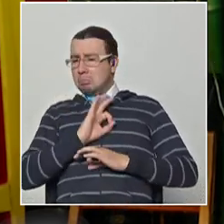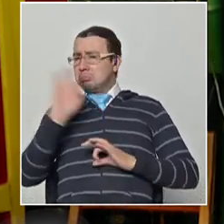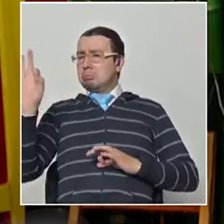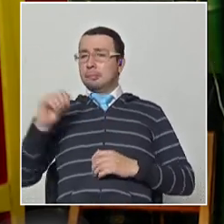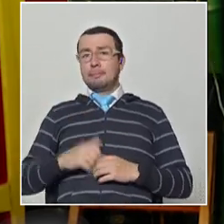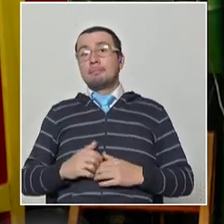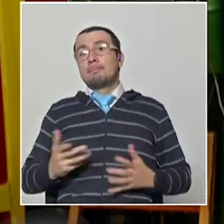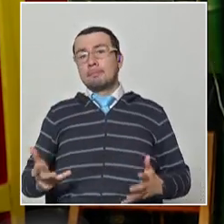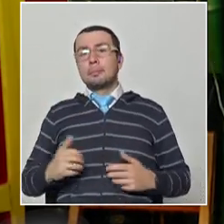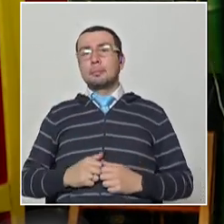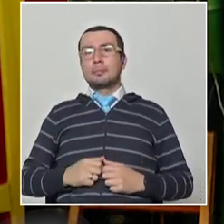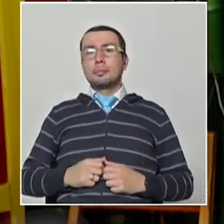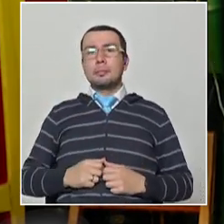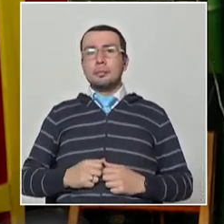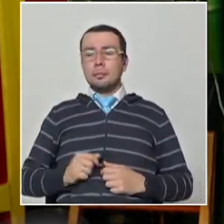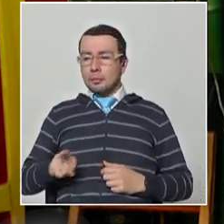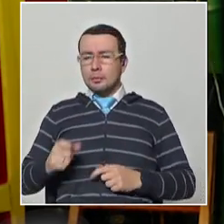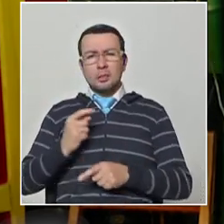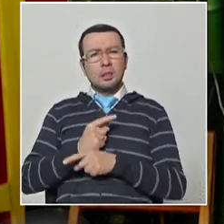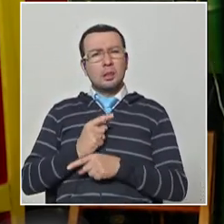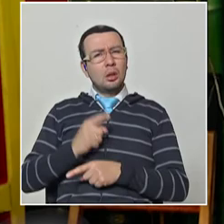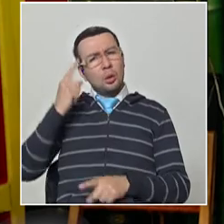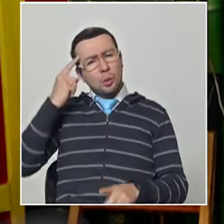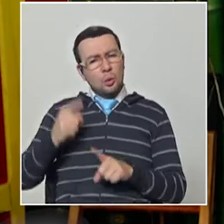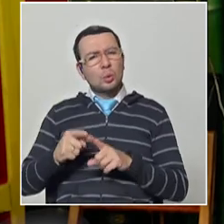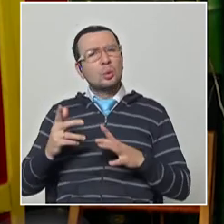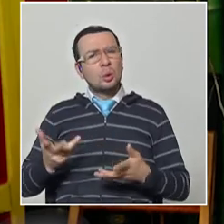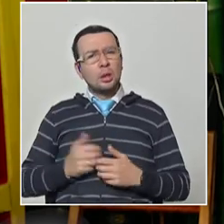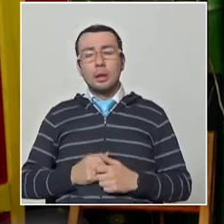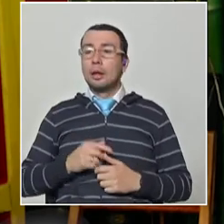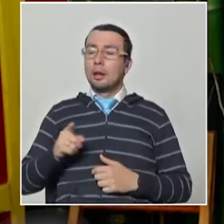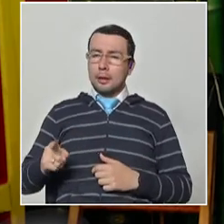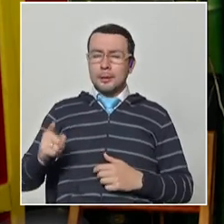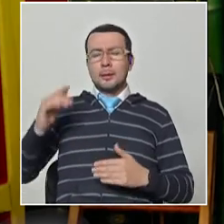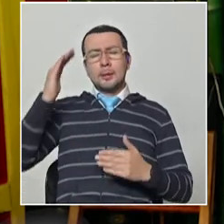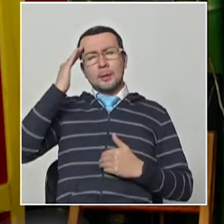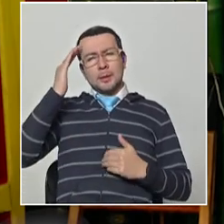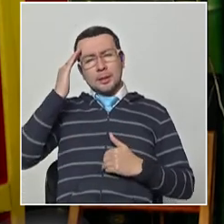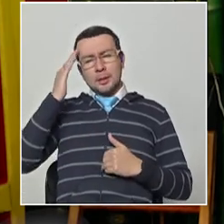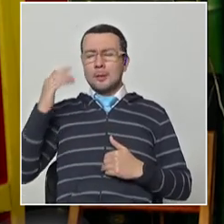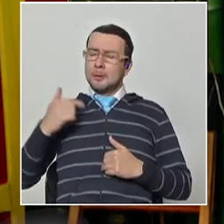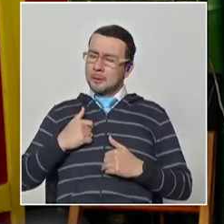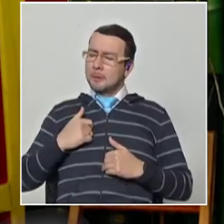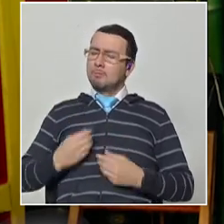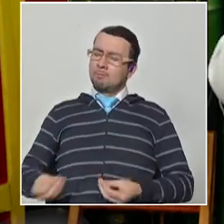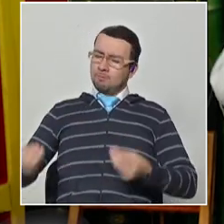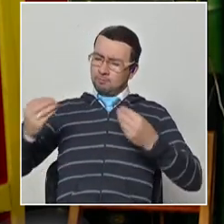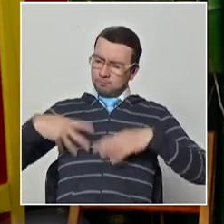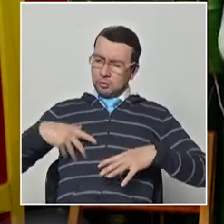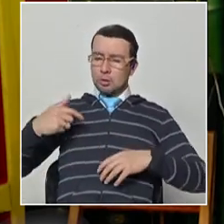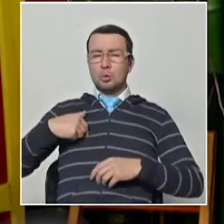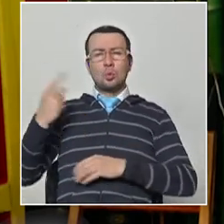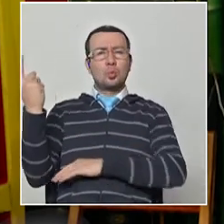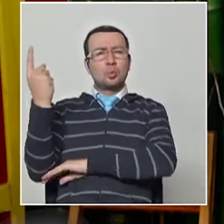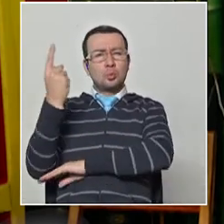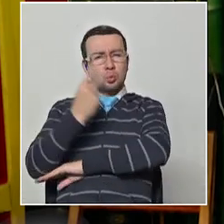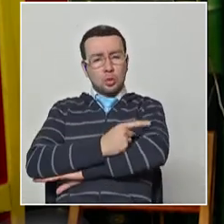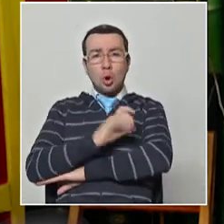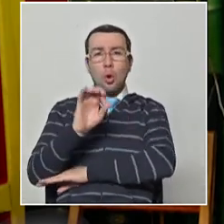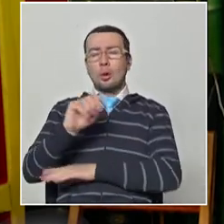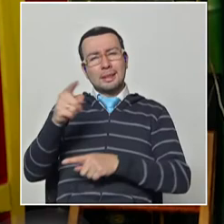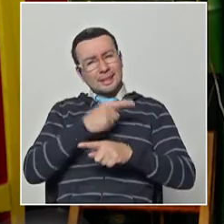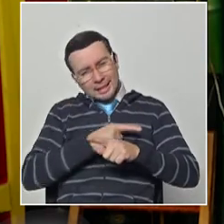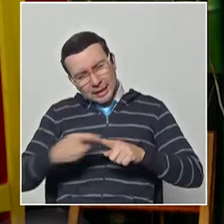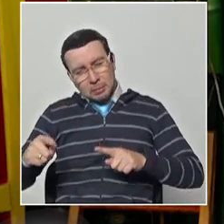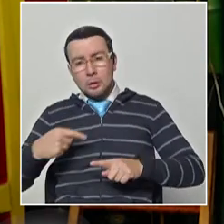entonces aquí vamos con todo esto despertar conciencia me dará una oportunidad más porque no un día para mí una semana para